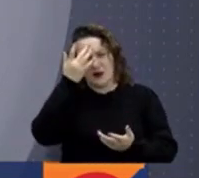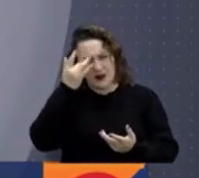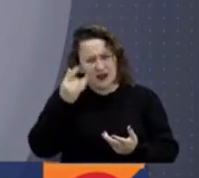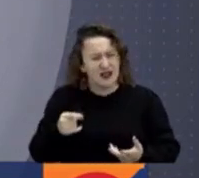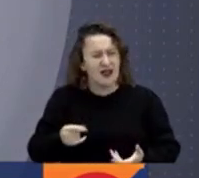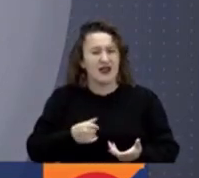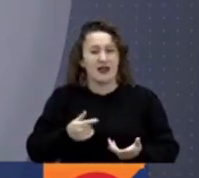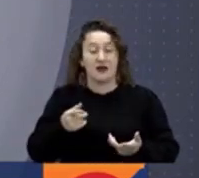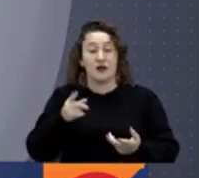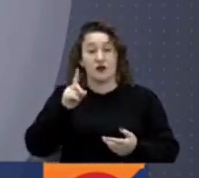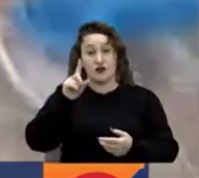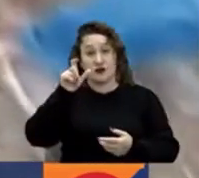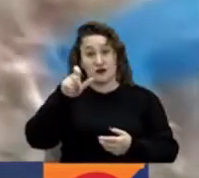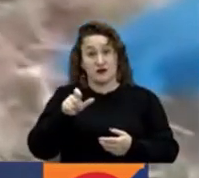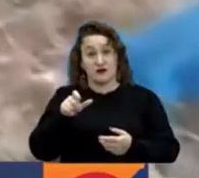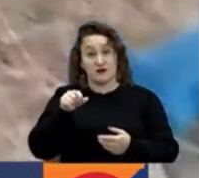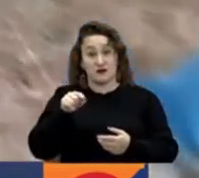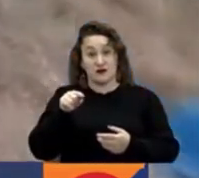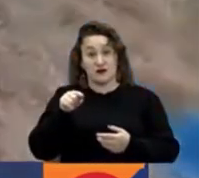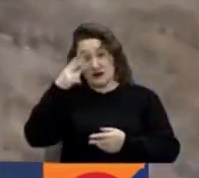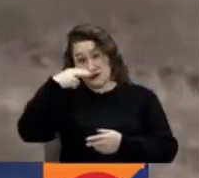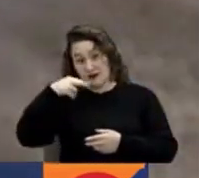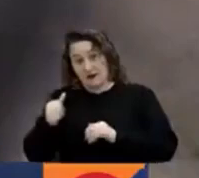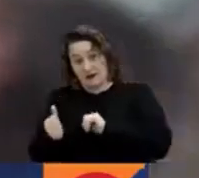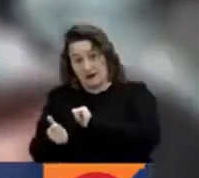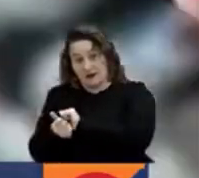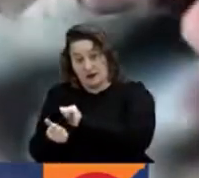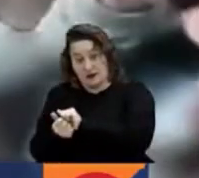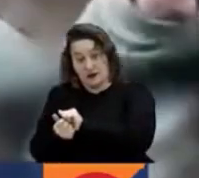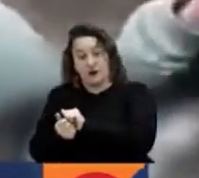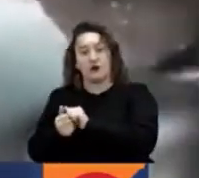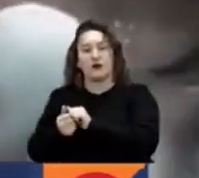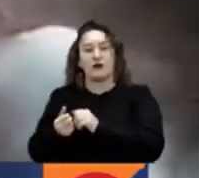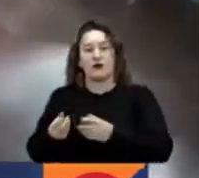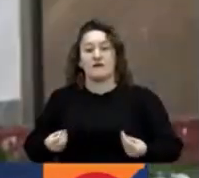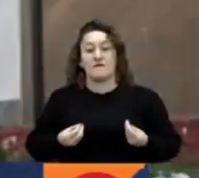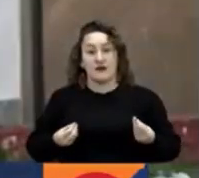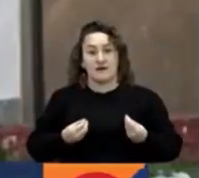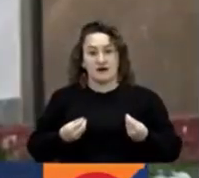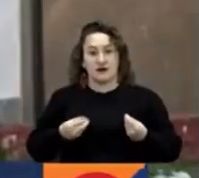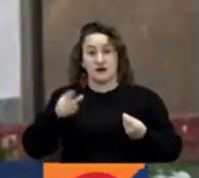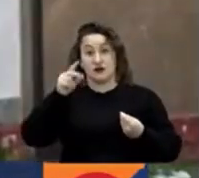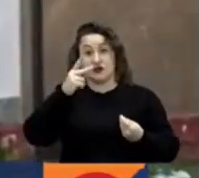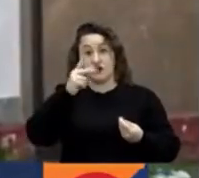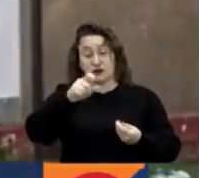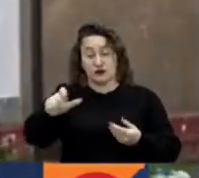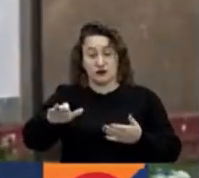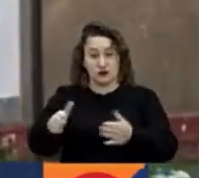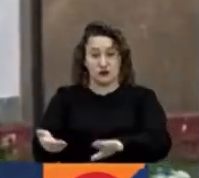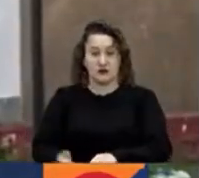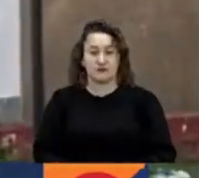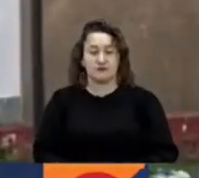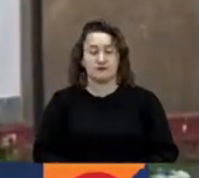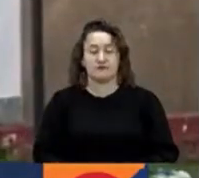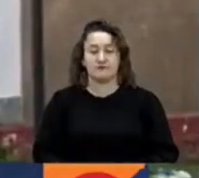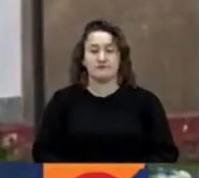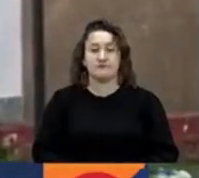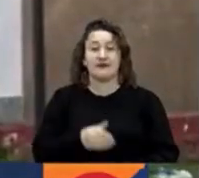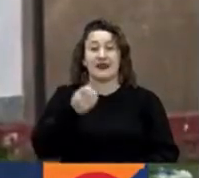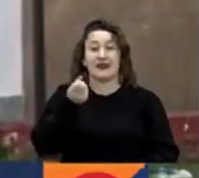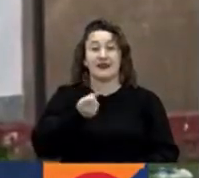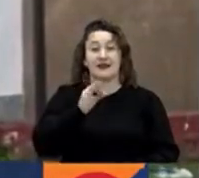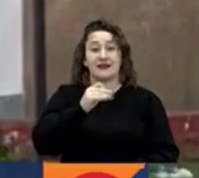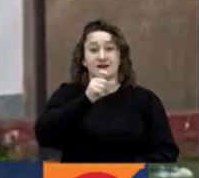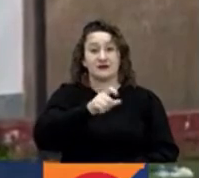Una pasajera junto a su hija, sobrevivientes de un accidente que dejó 2 personas muertas. De igual forma, se encuentran 13 personas